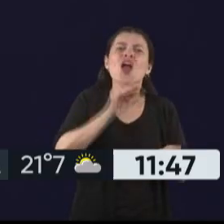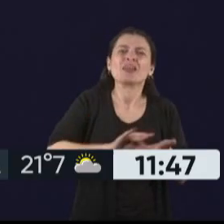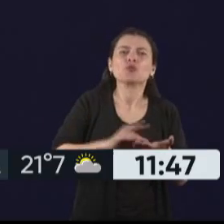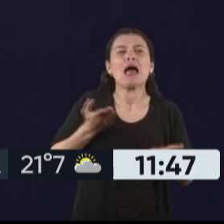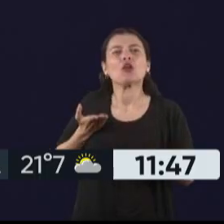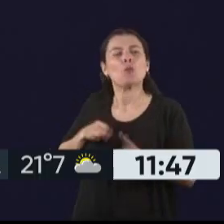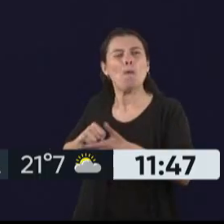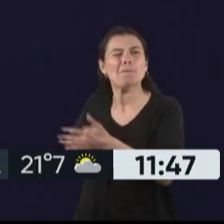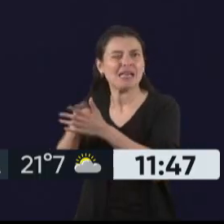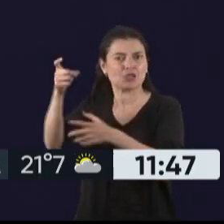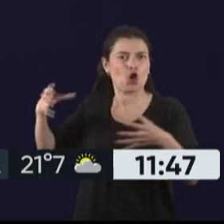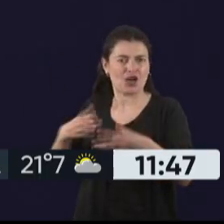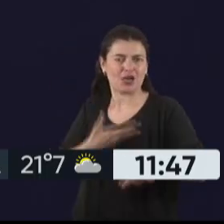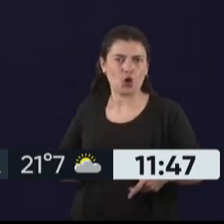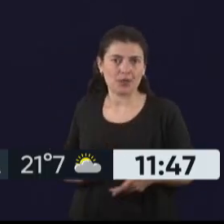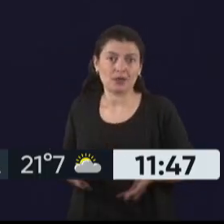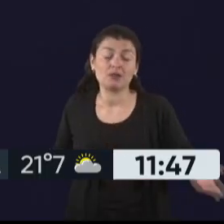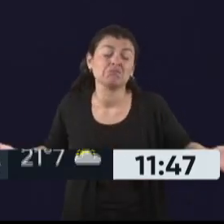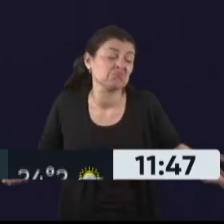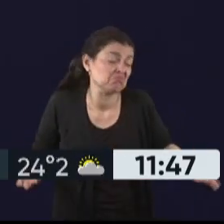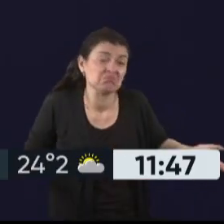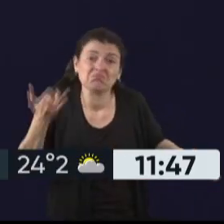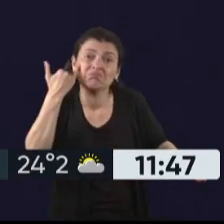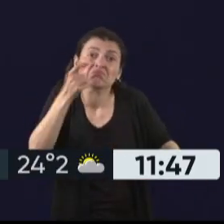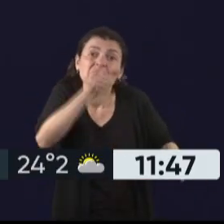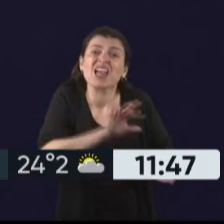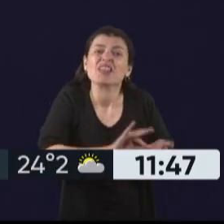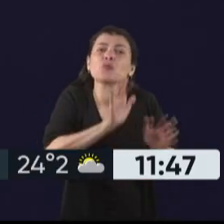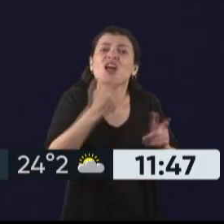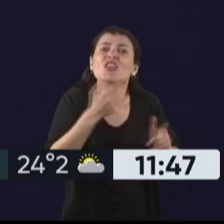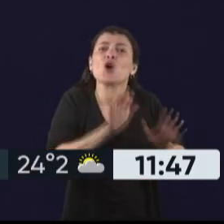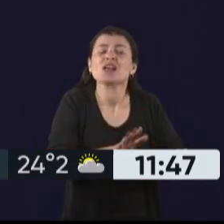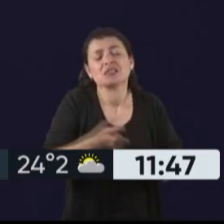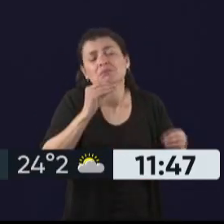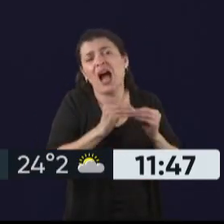bien. Lo que diga Paulón corre por cuenta de Paulón. ¿Listo? Gracias, Hasta luego.